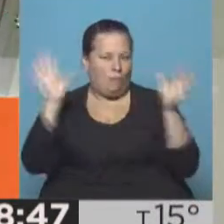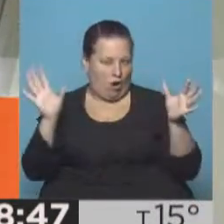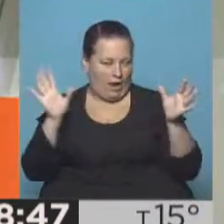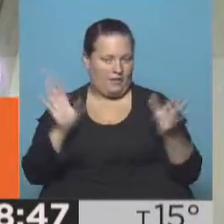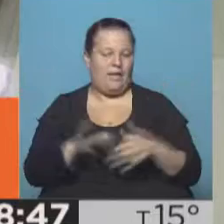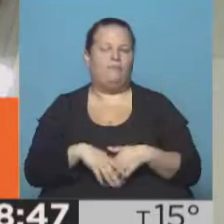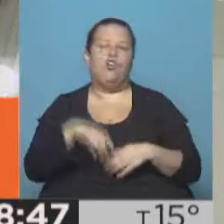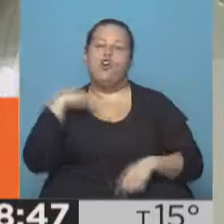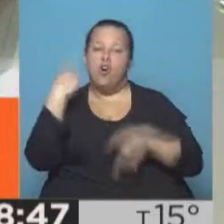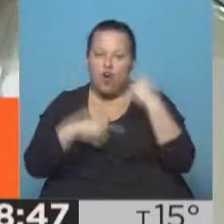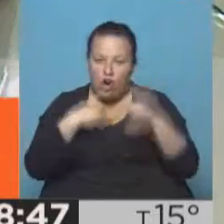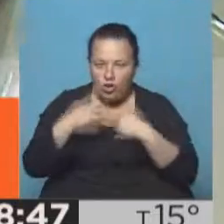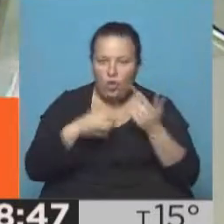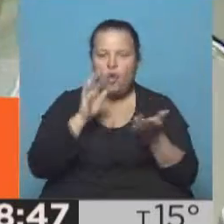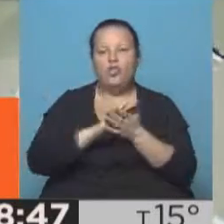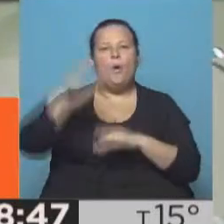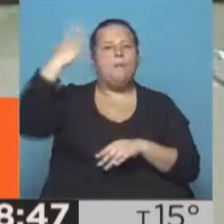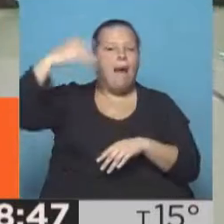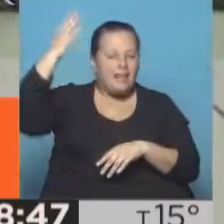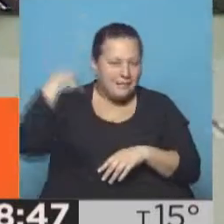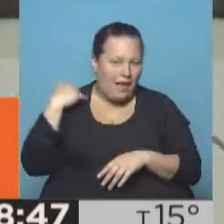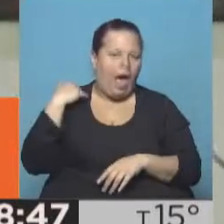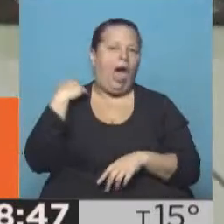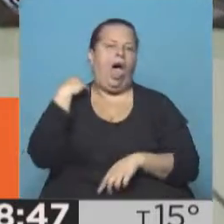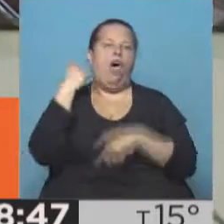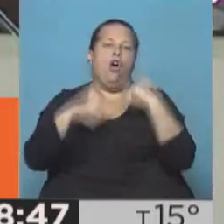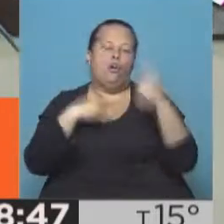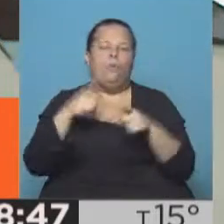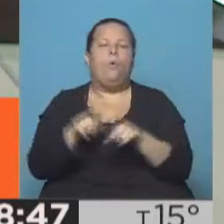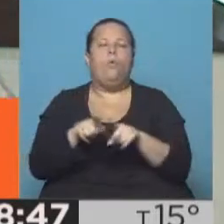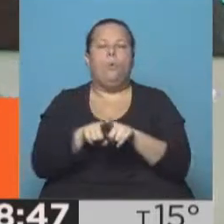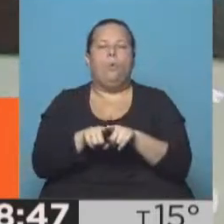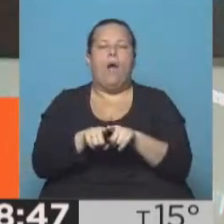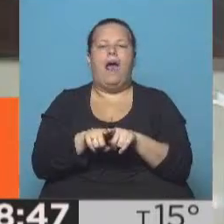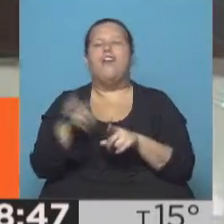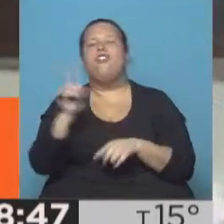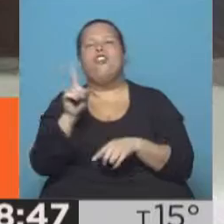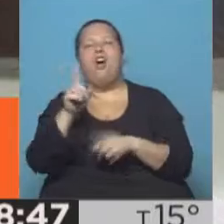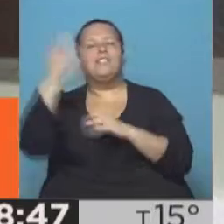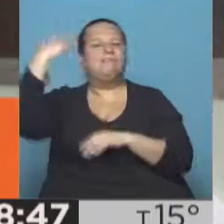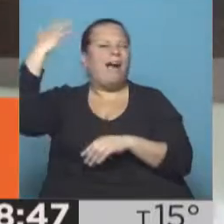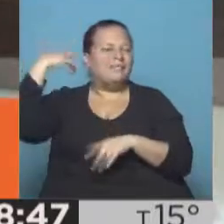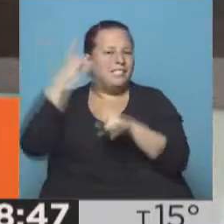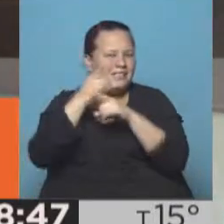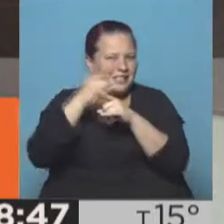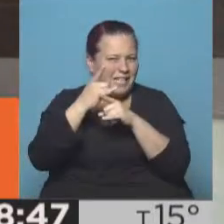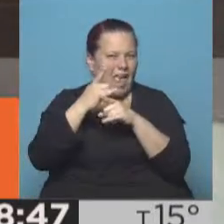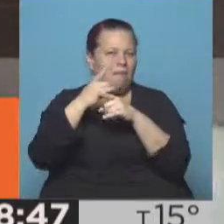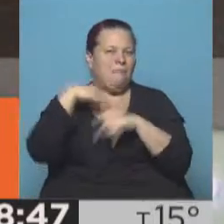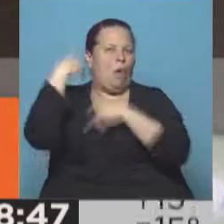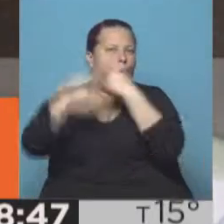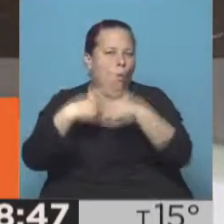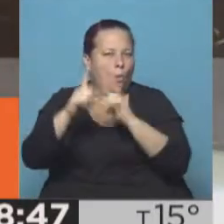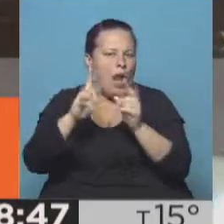Sí. Seguimos hablando del pasado, seguimos, no es que el pasado siempre se va a ir recreando